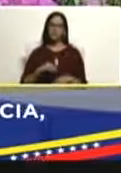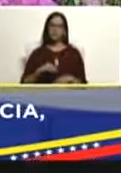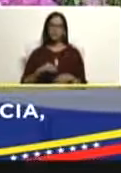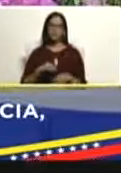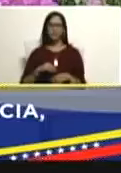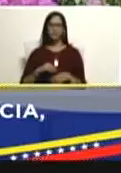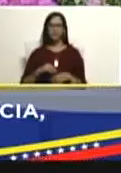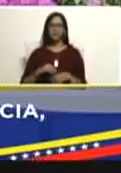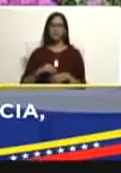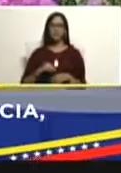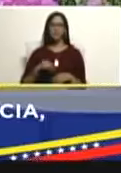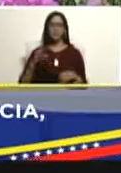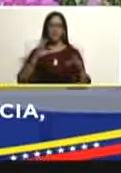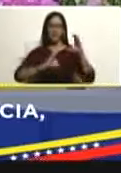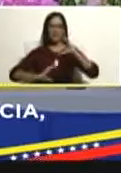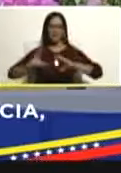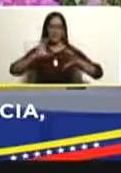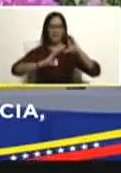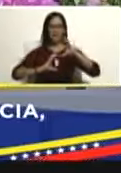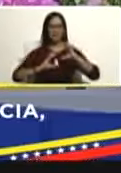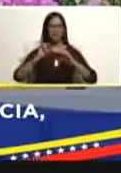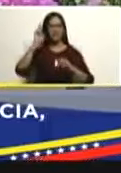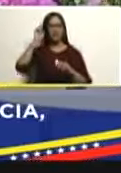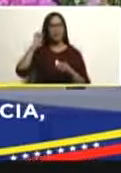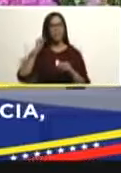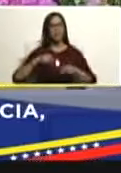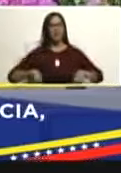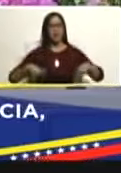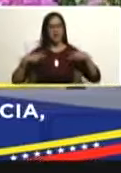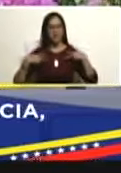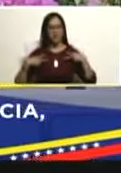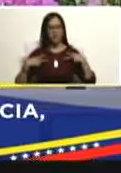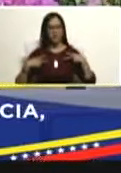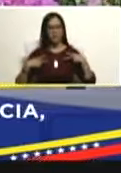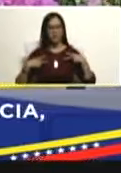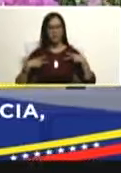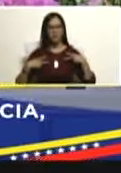La ciencia para la vida.